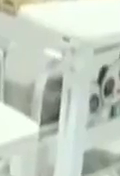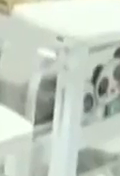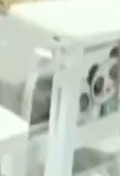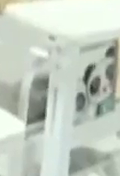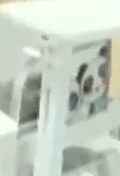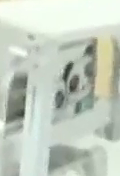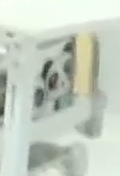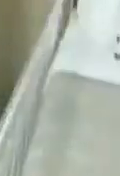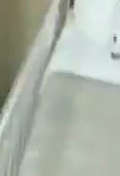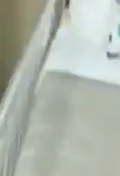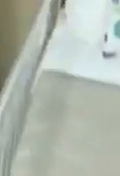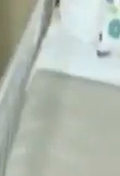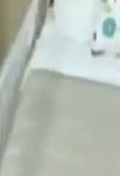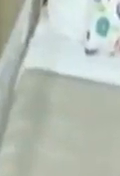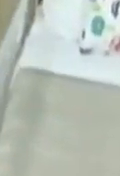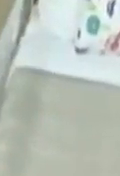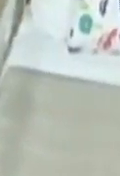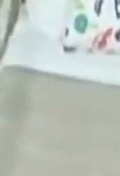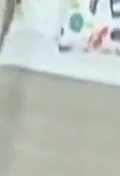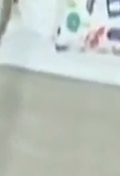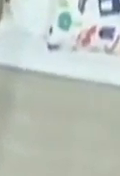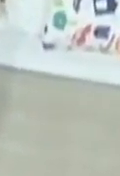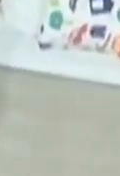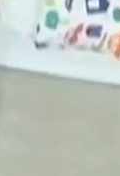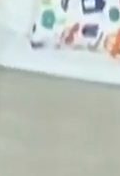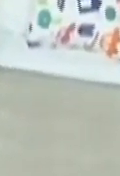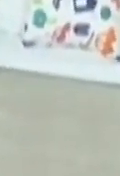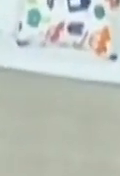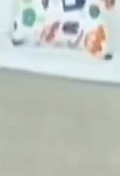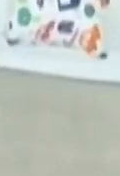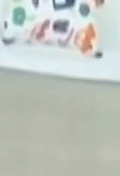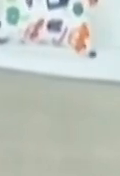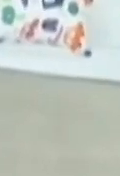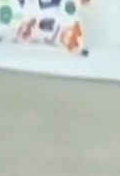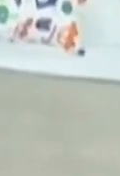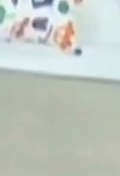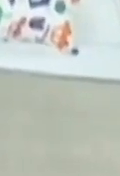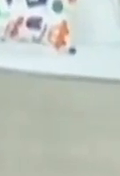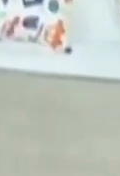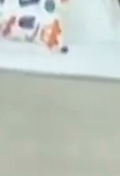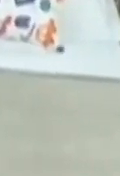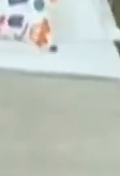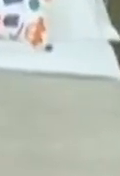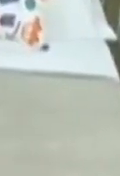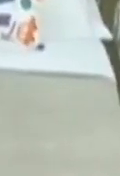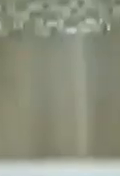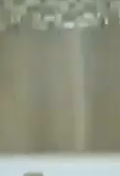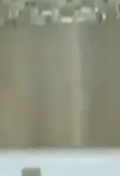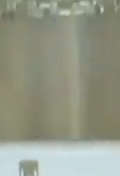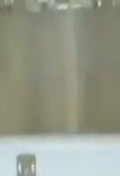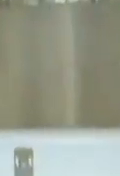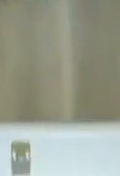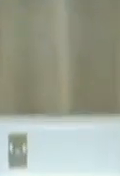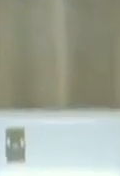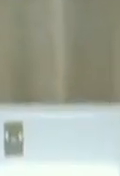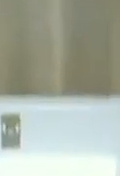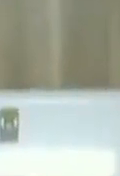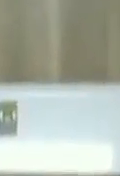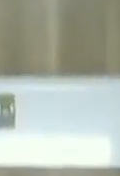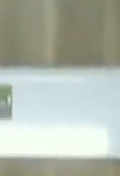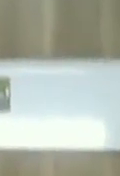la petroquímica, sus hijos, sus madres, toda la familia en general, tiene una clínica donde